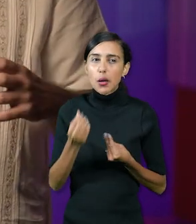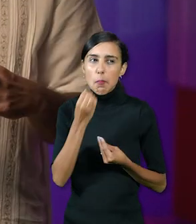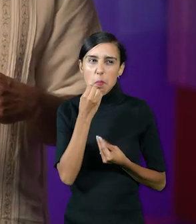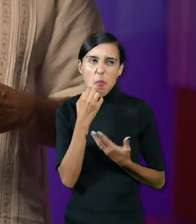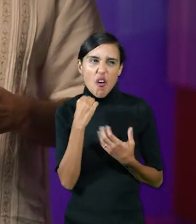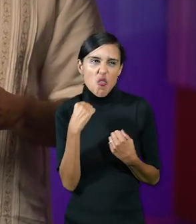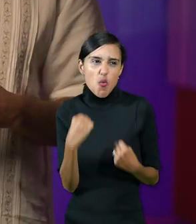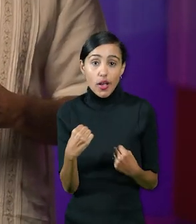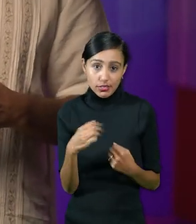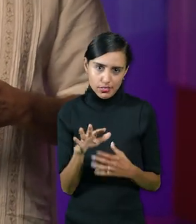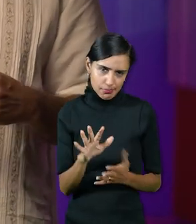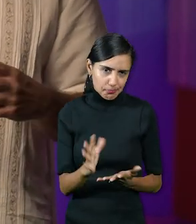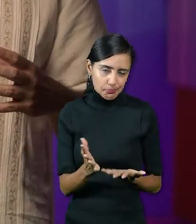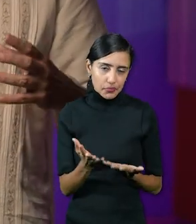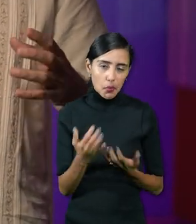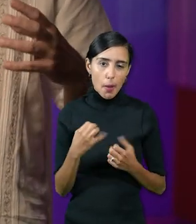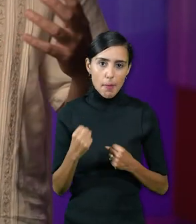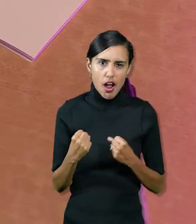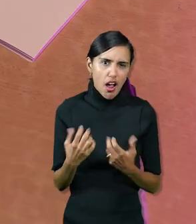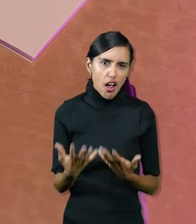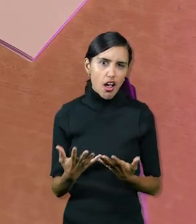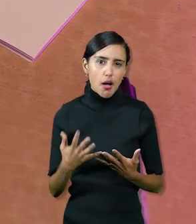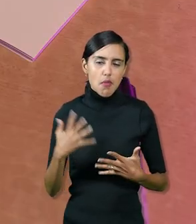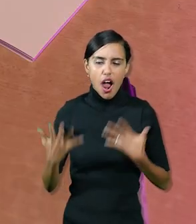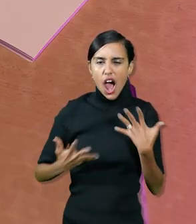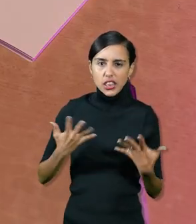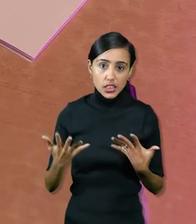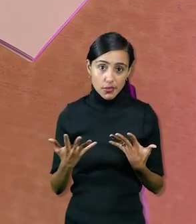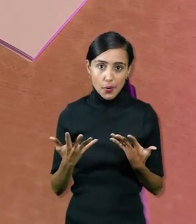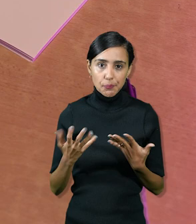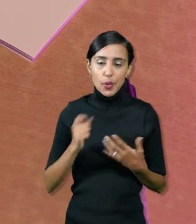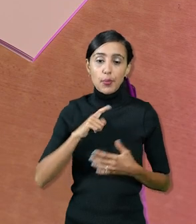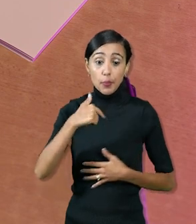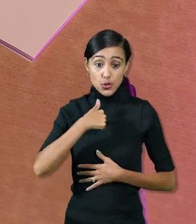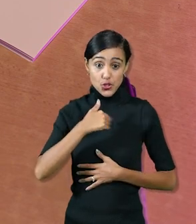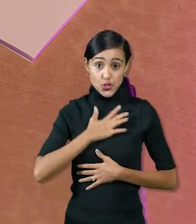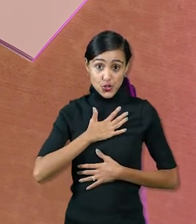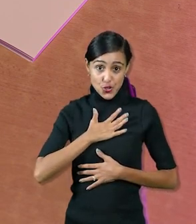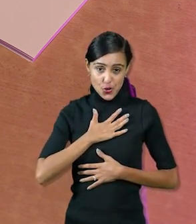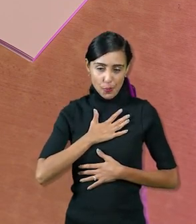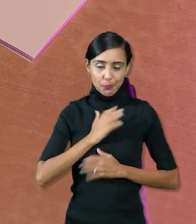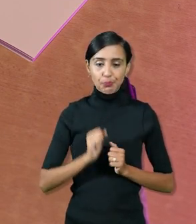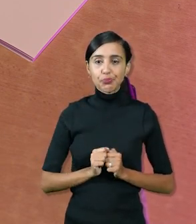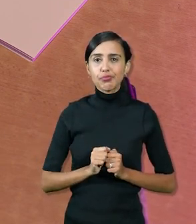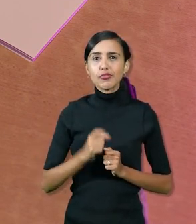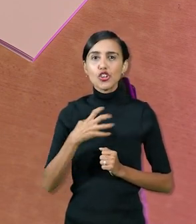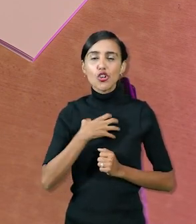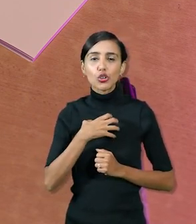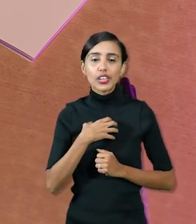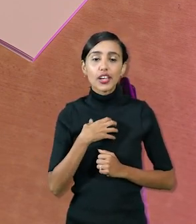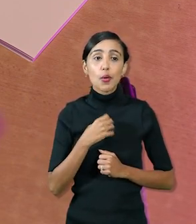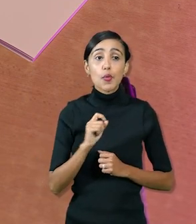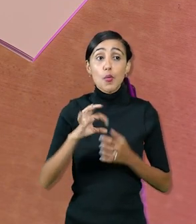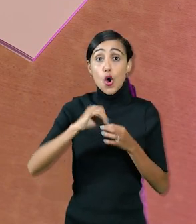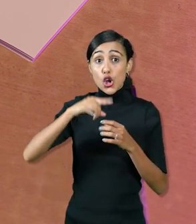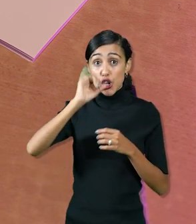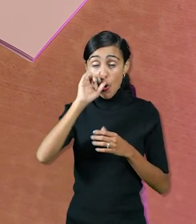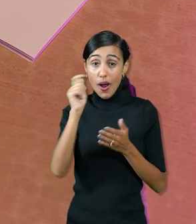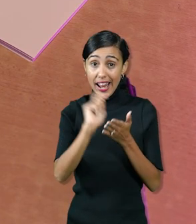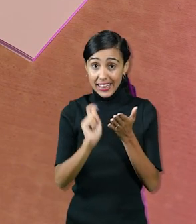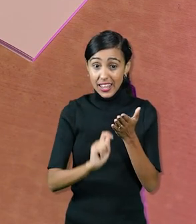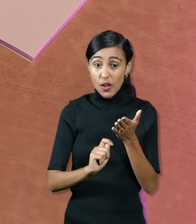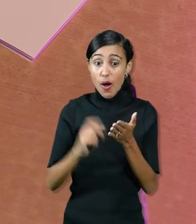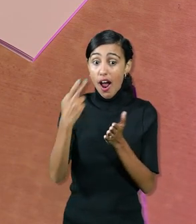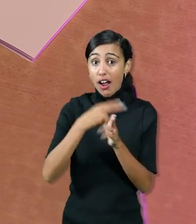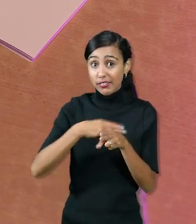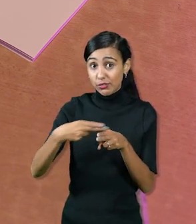agresiva, por así decirlo, de alguna manera, o más activa. En mi caso particular, cuando tengo que traducir un guión literario a